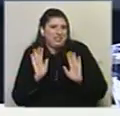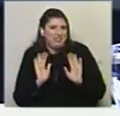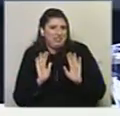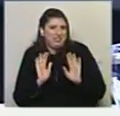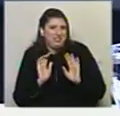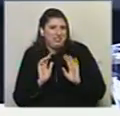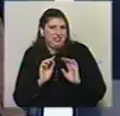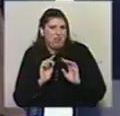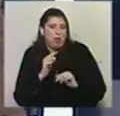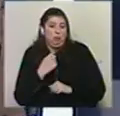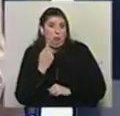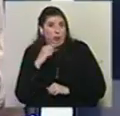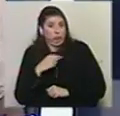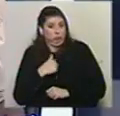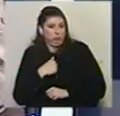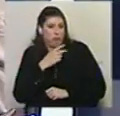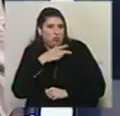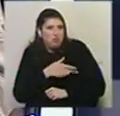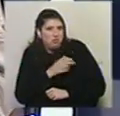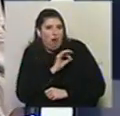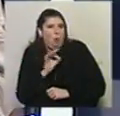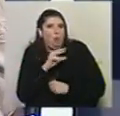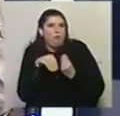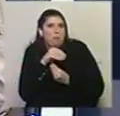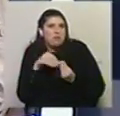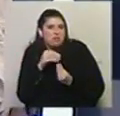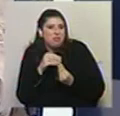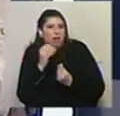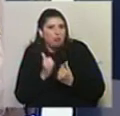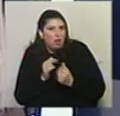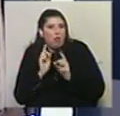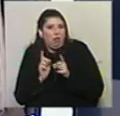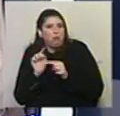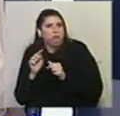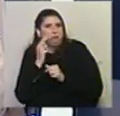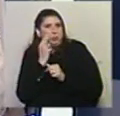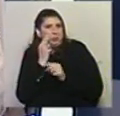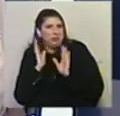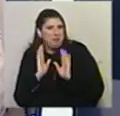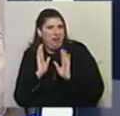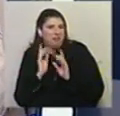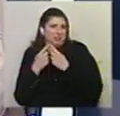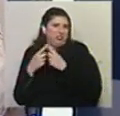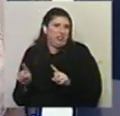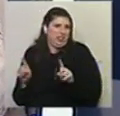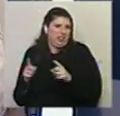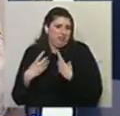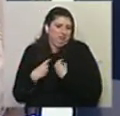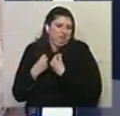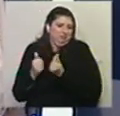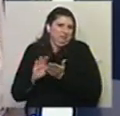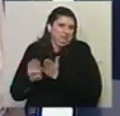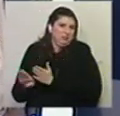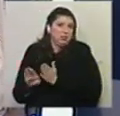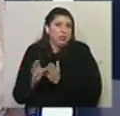Si uno tiene una hija, un ser querido, algo, es otra historia. Lo que estamos hablando acá creo es si el sistema tiene que pagar